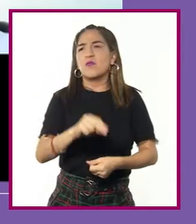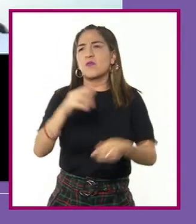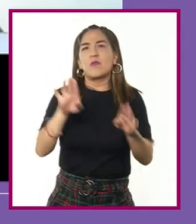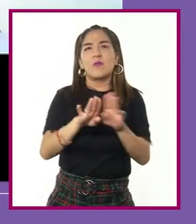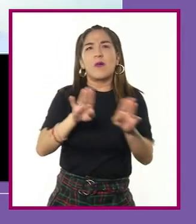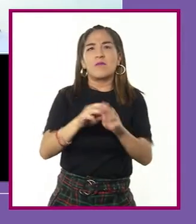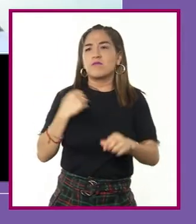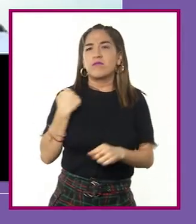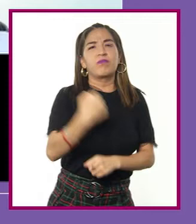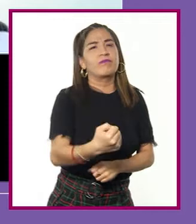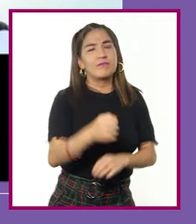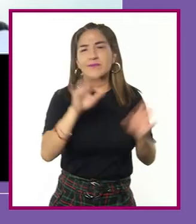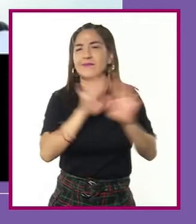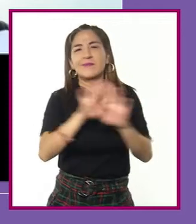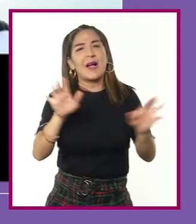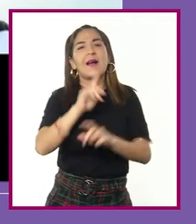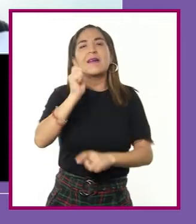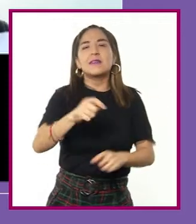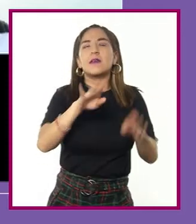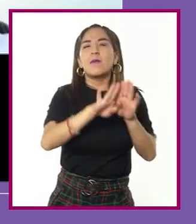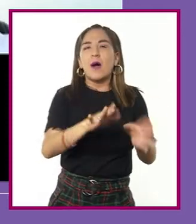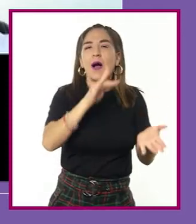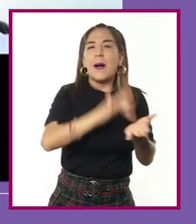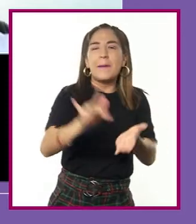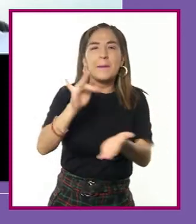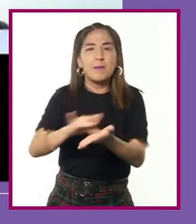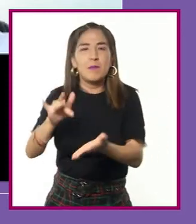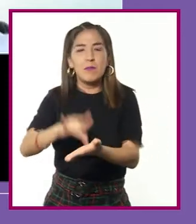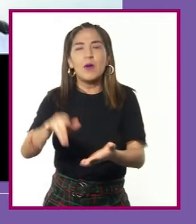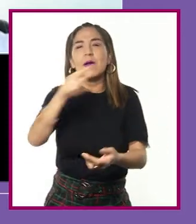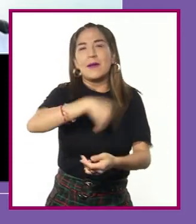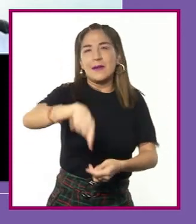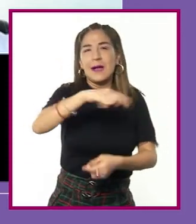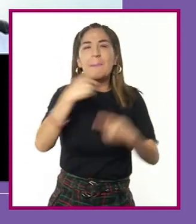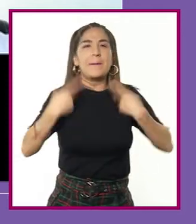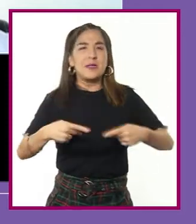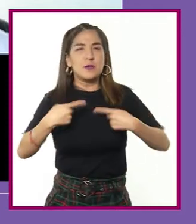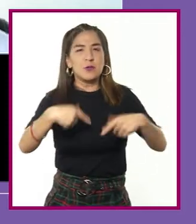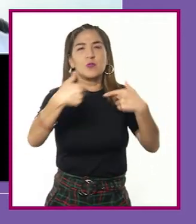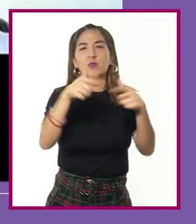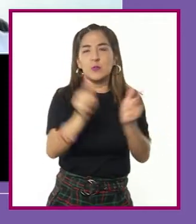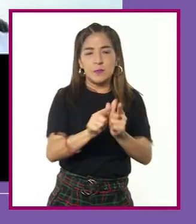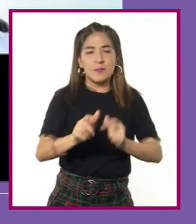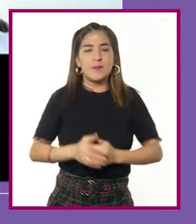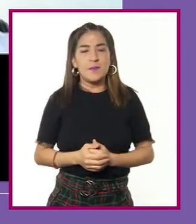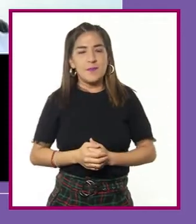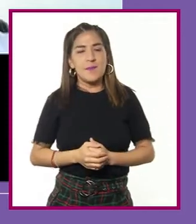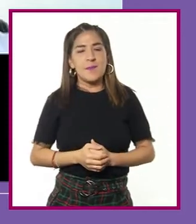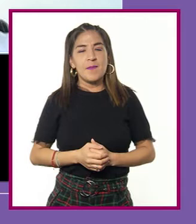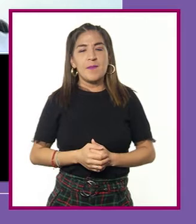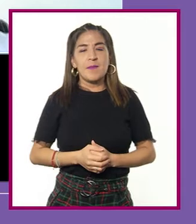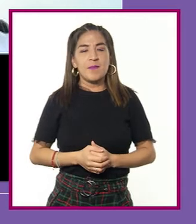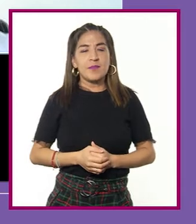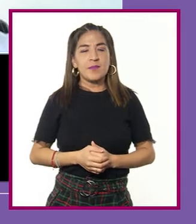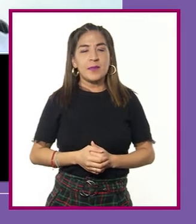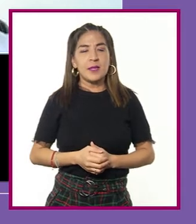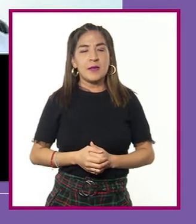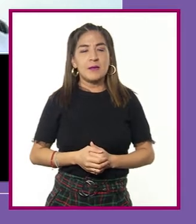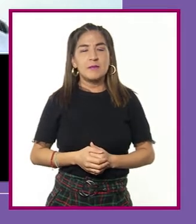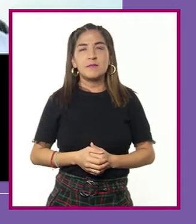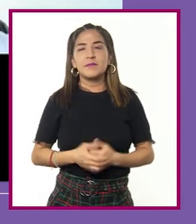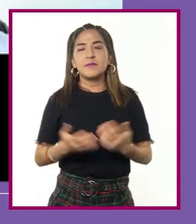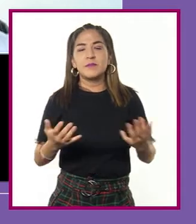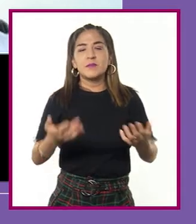del convencimiento hacia los grupos sociales a los que va las indicaciones. Y en